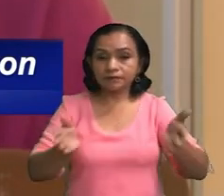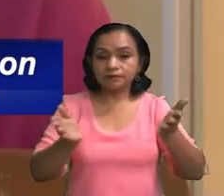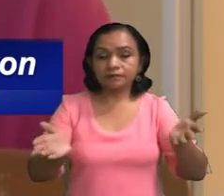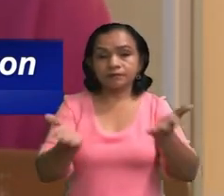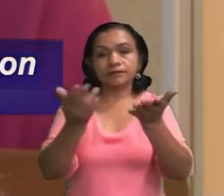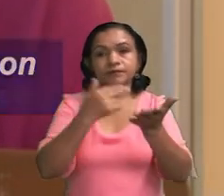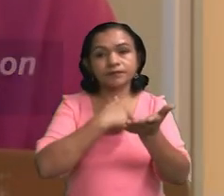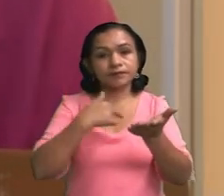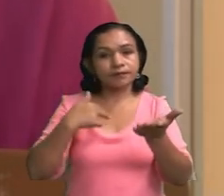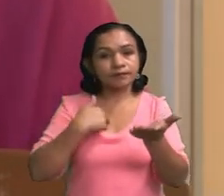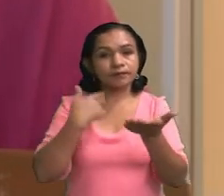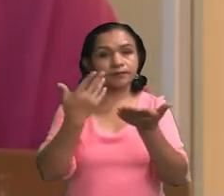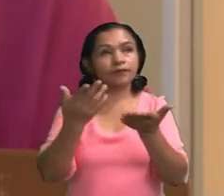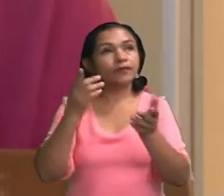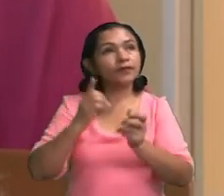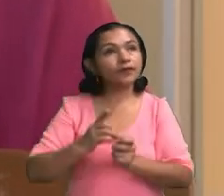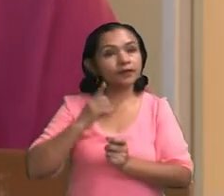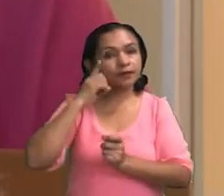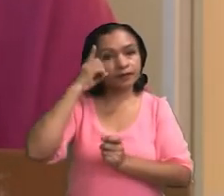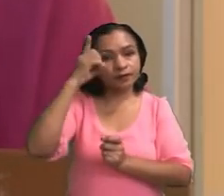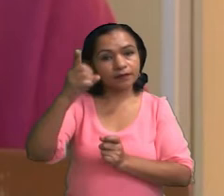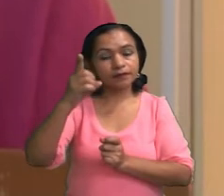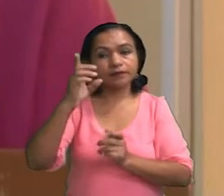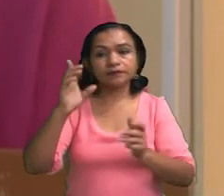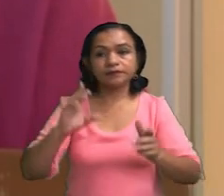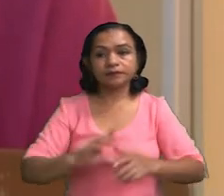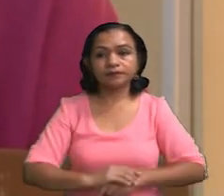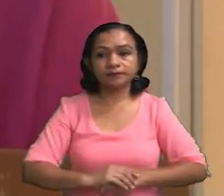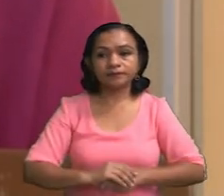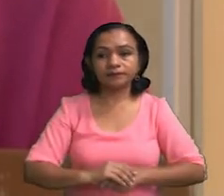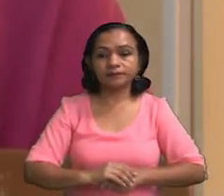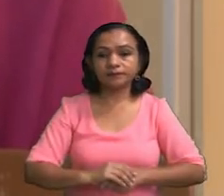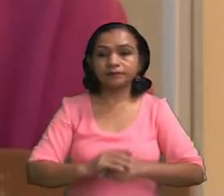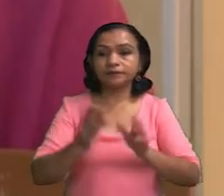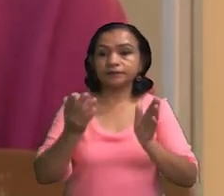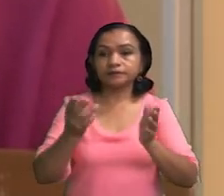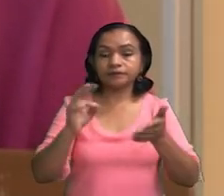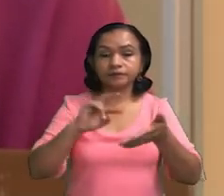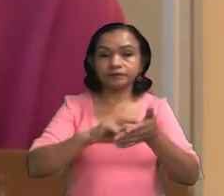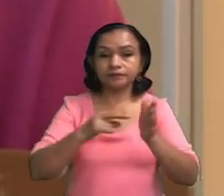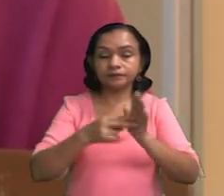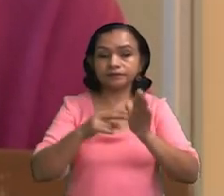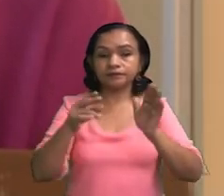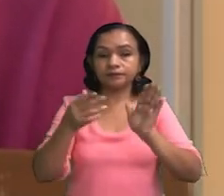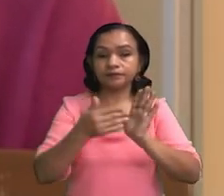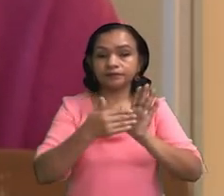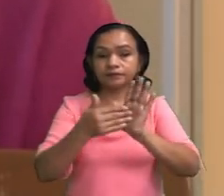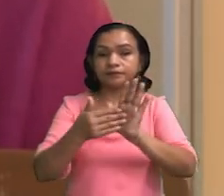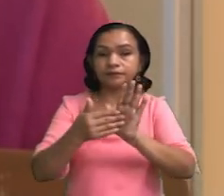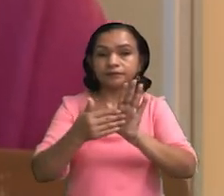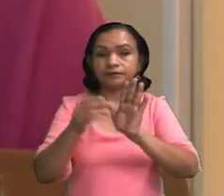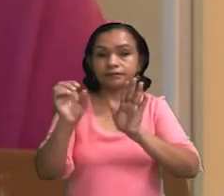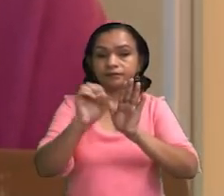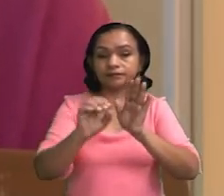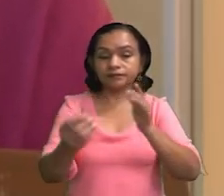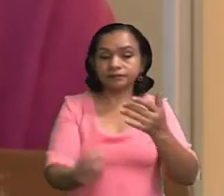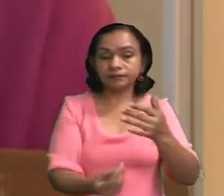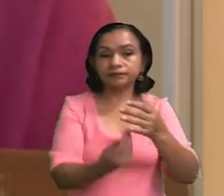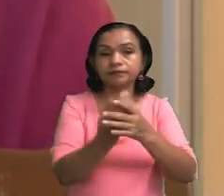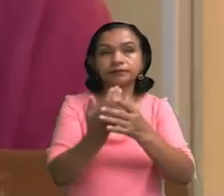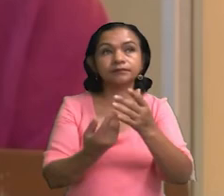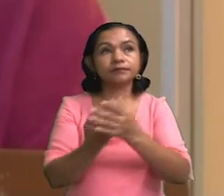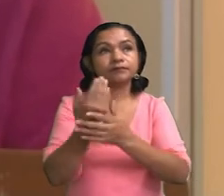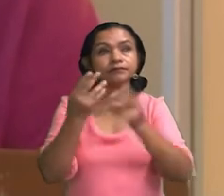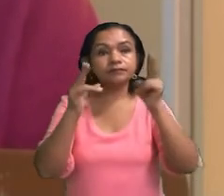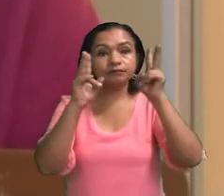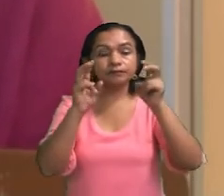promover y desarrollar la esencia de nuestro modelo socioproductivo